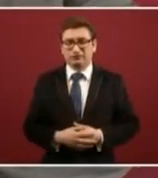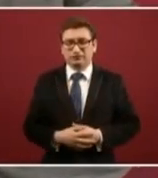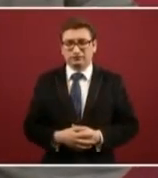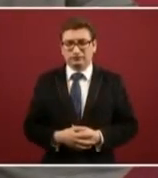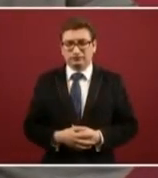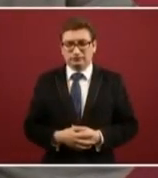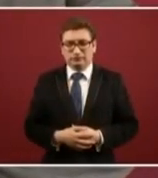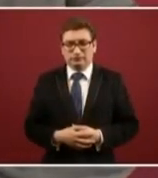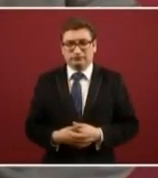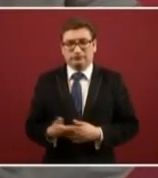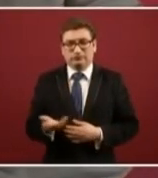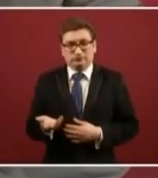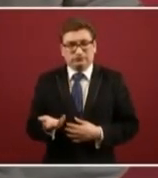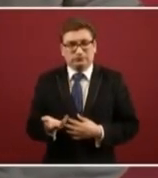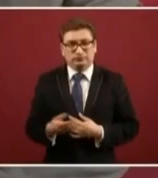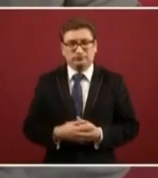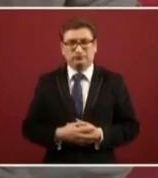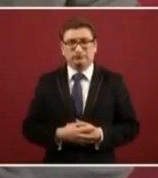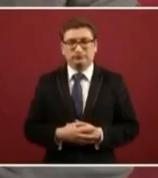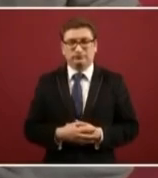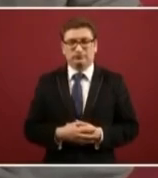Sí, el primer